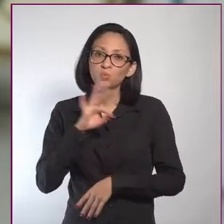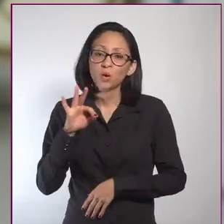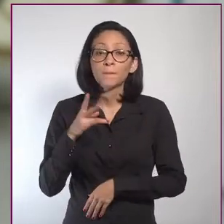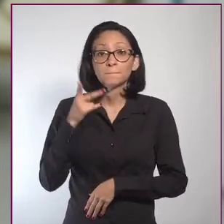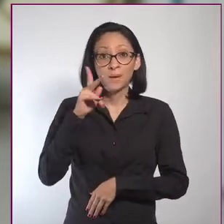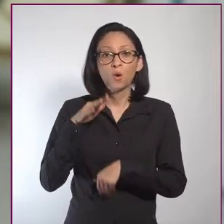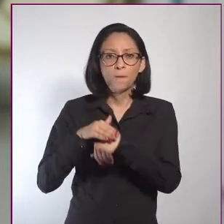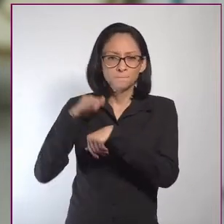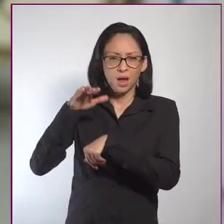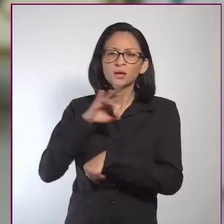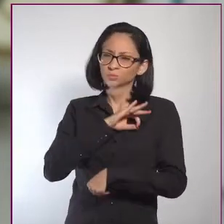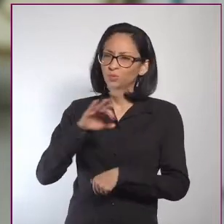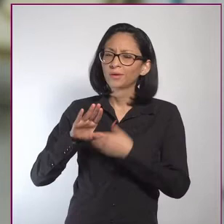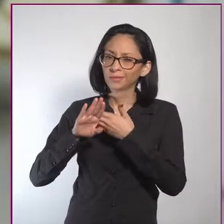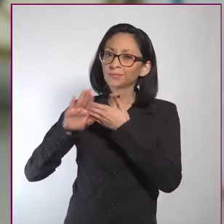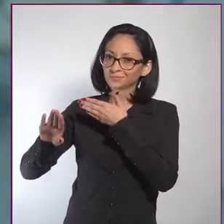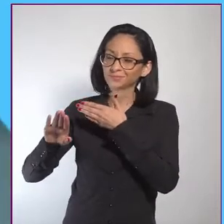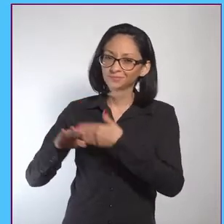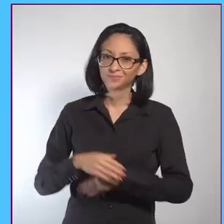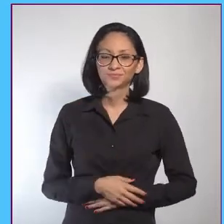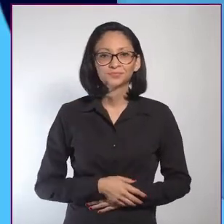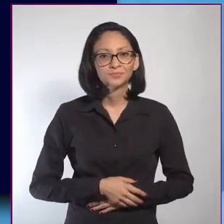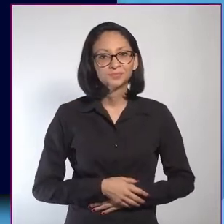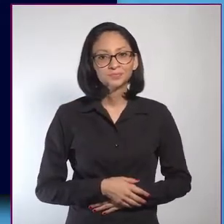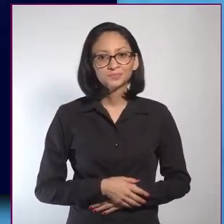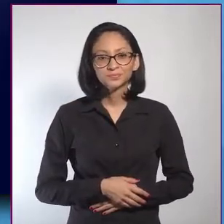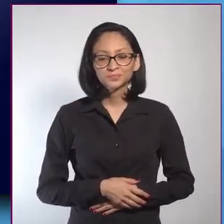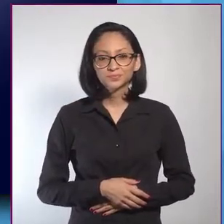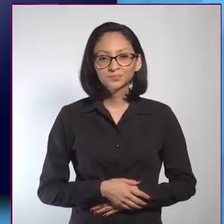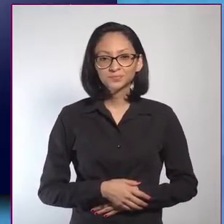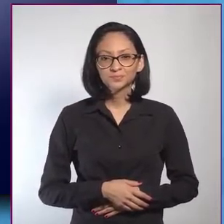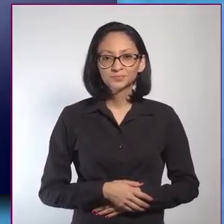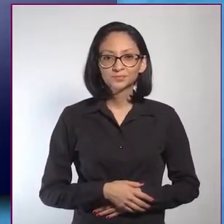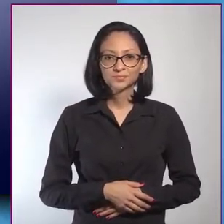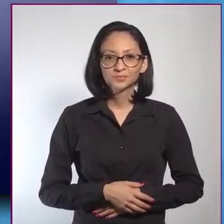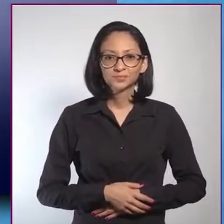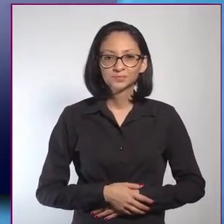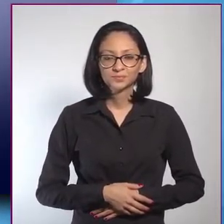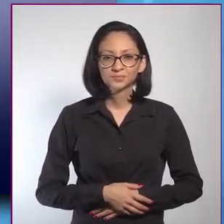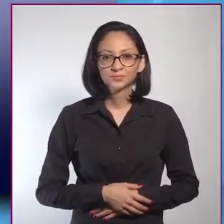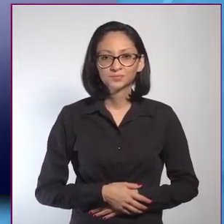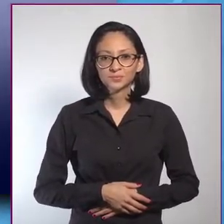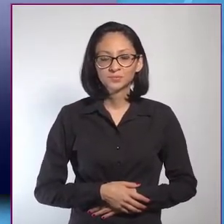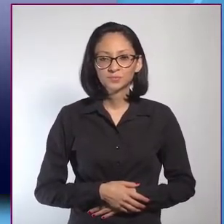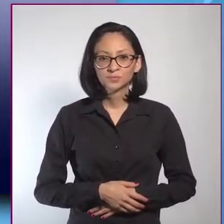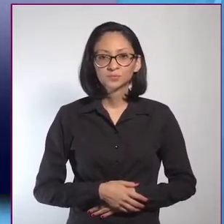parte de los casos se puede prevenir.